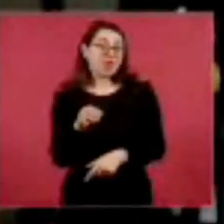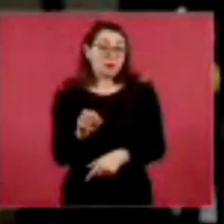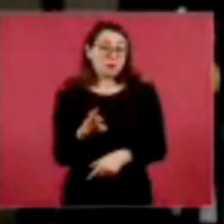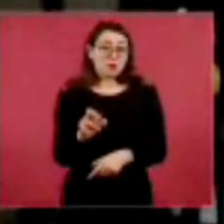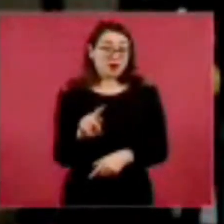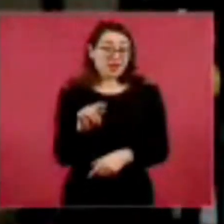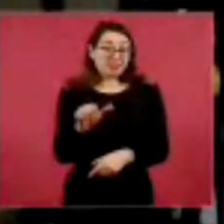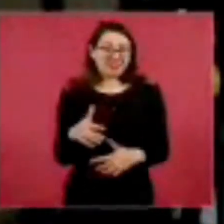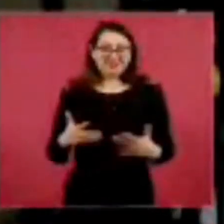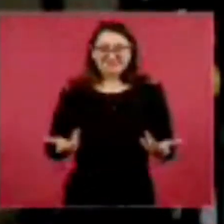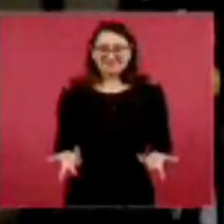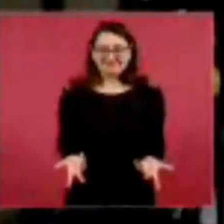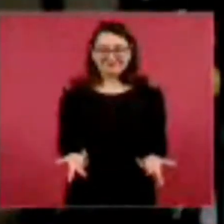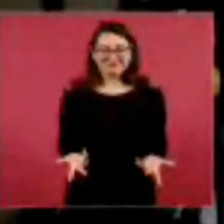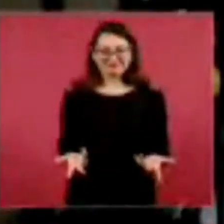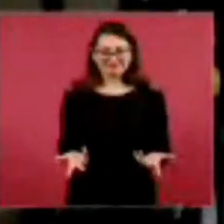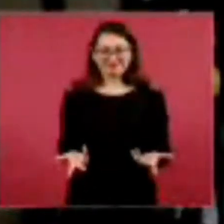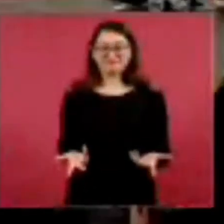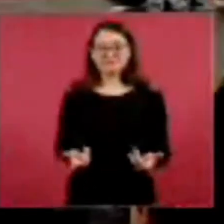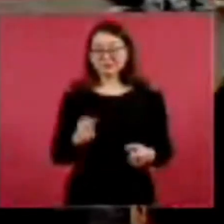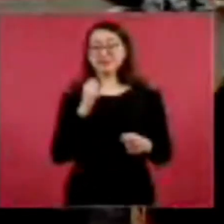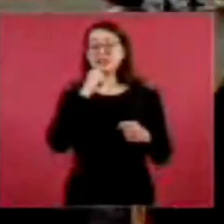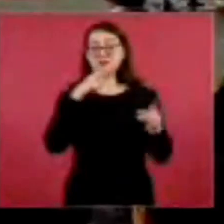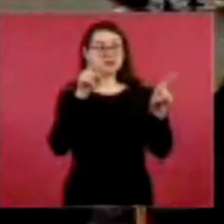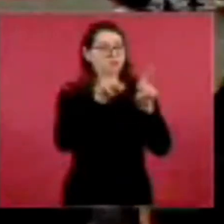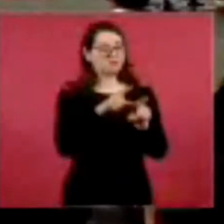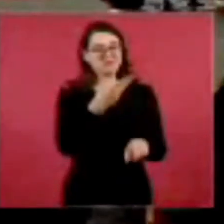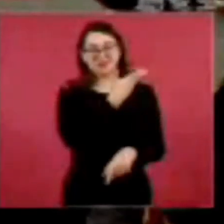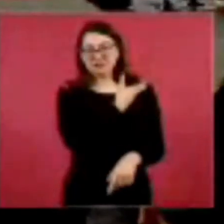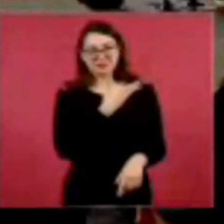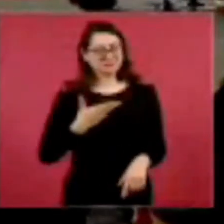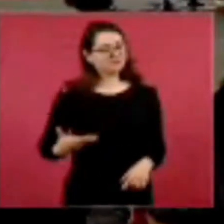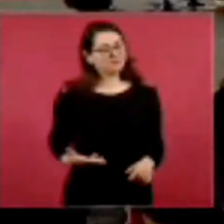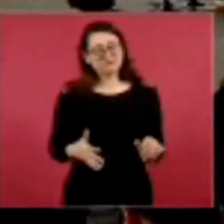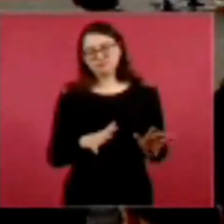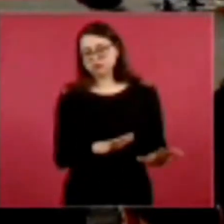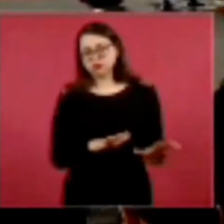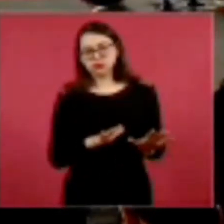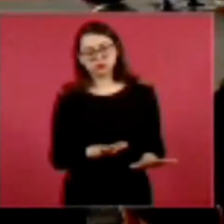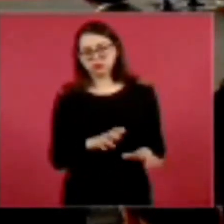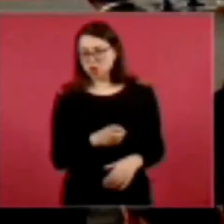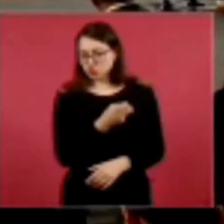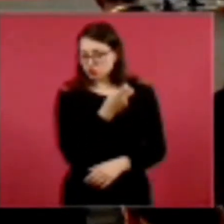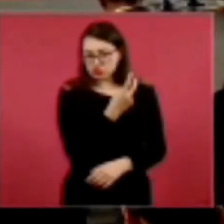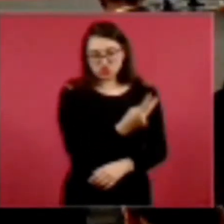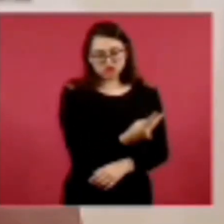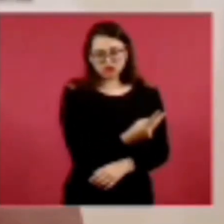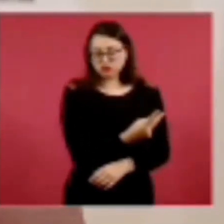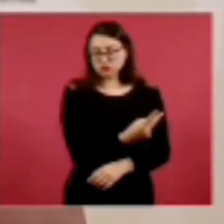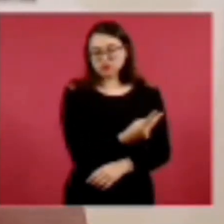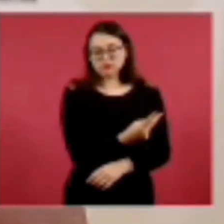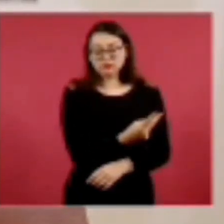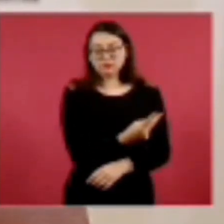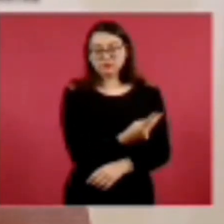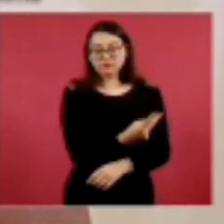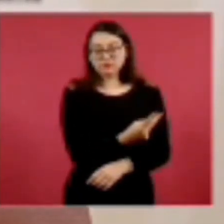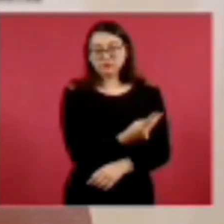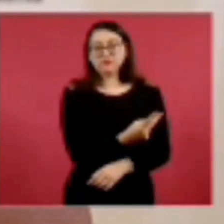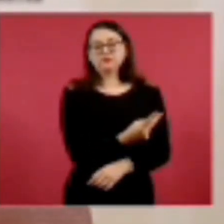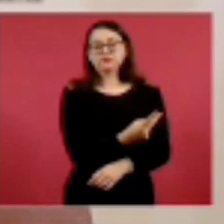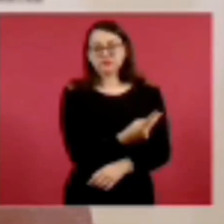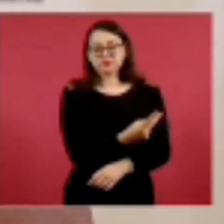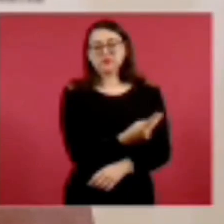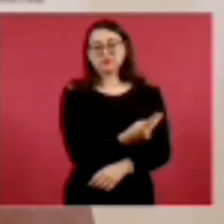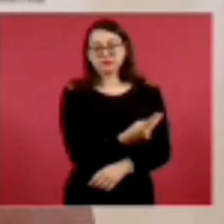que es otro gran presidente, ¿sí? Son los dos que